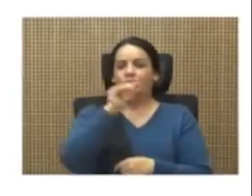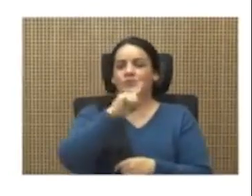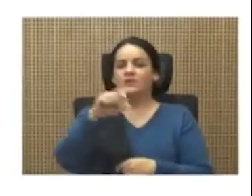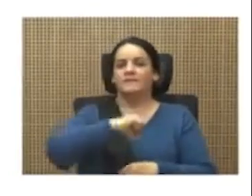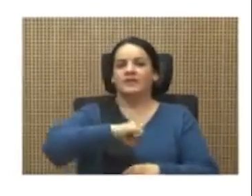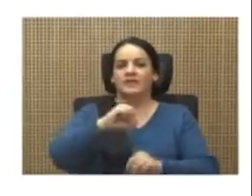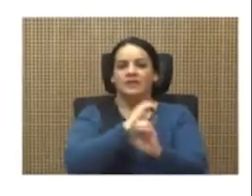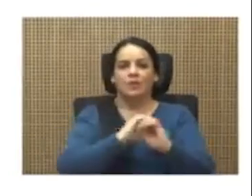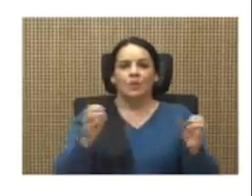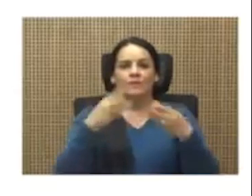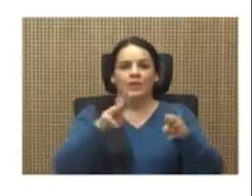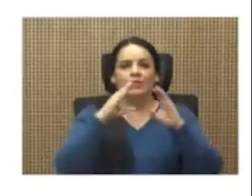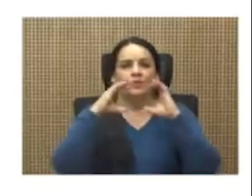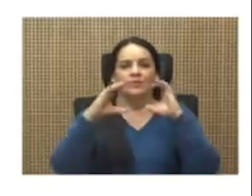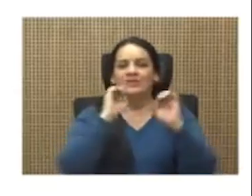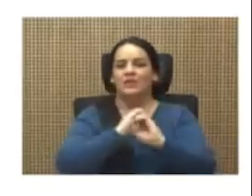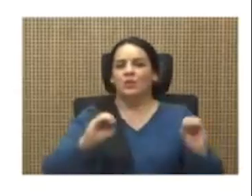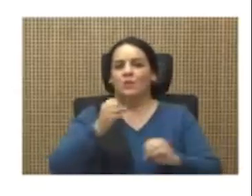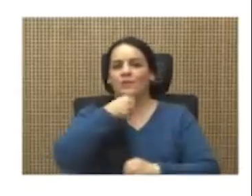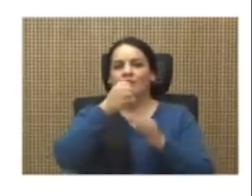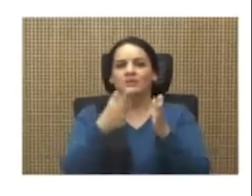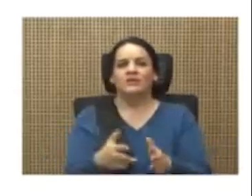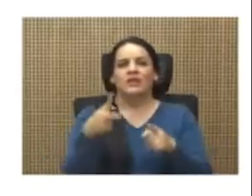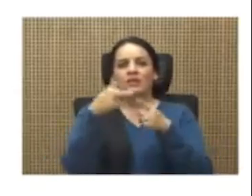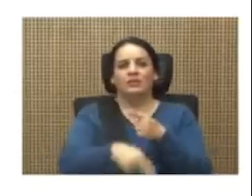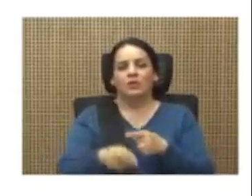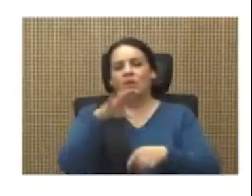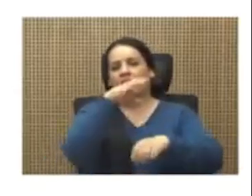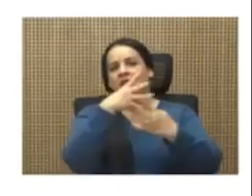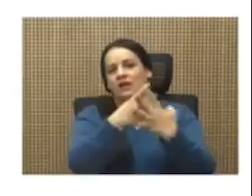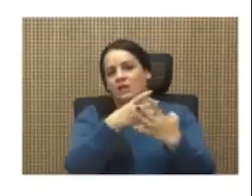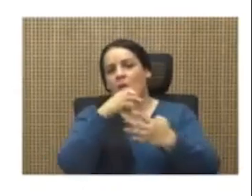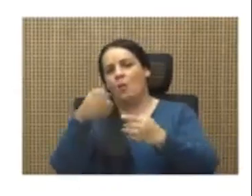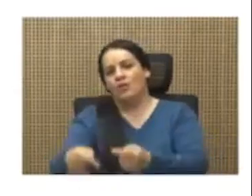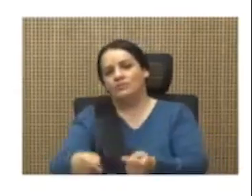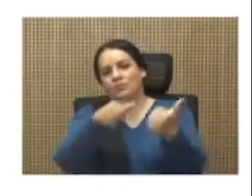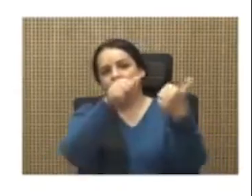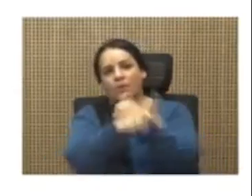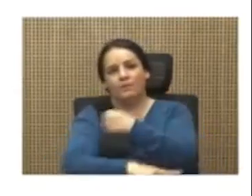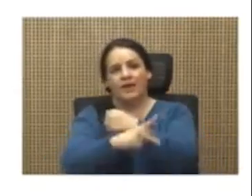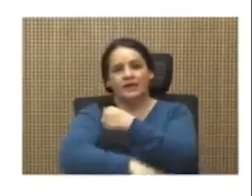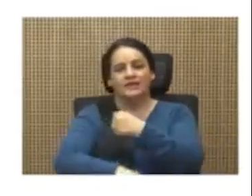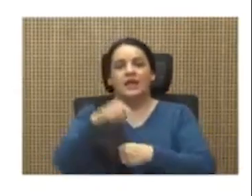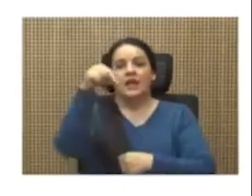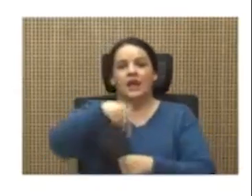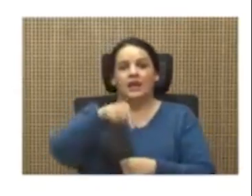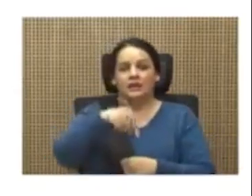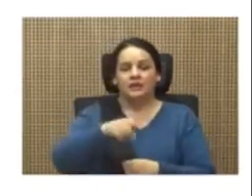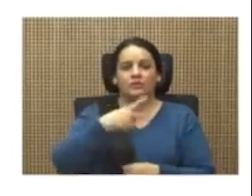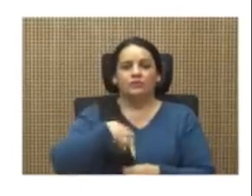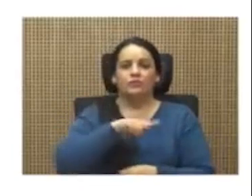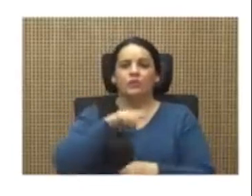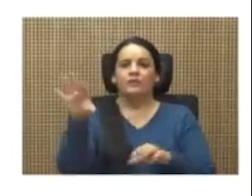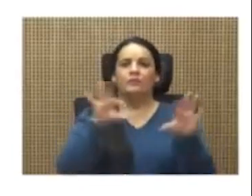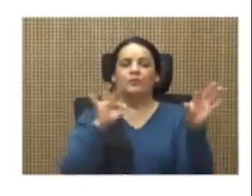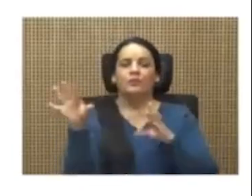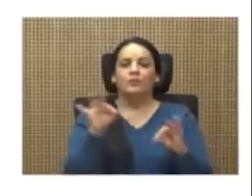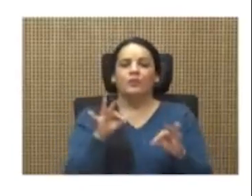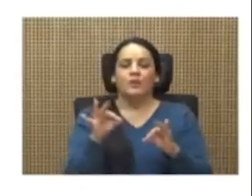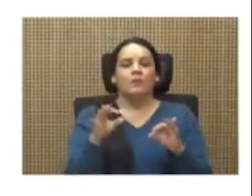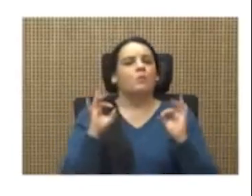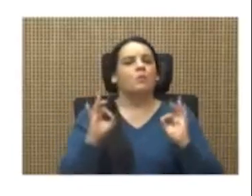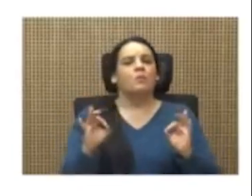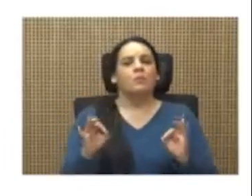ningún medio ningún periodista ha sido despedido encarcelado o expulsado del país Aquí los hemos invitado vehementemente